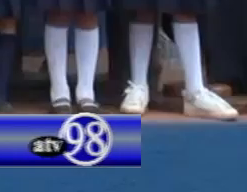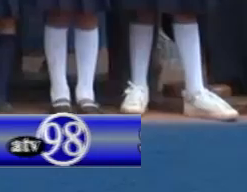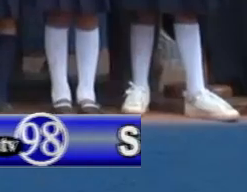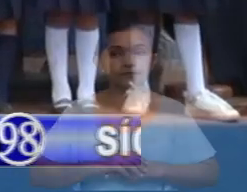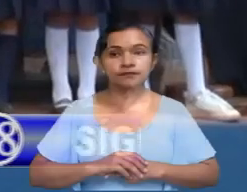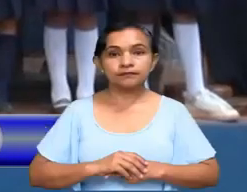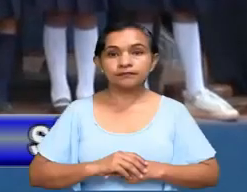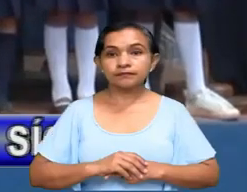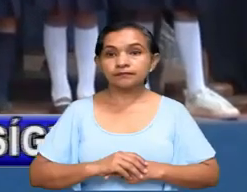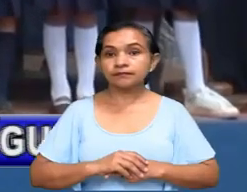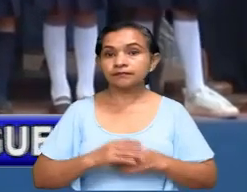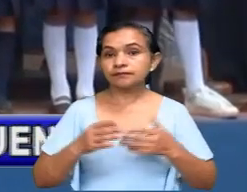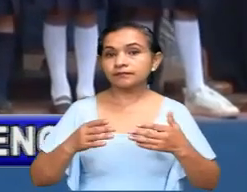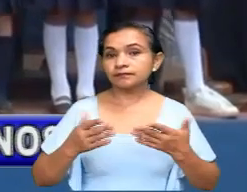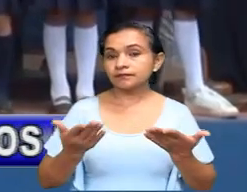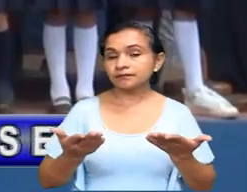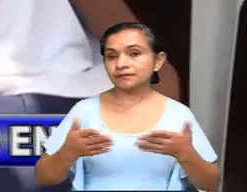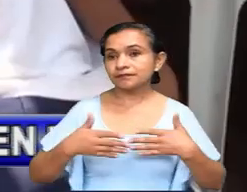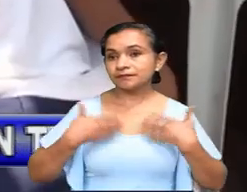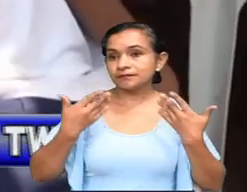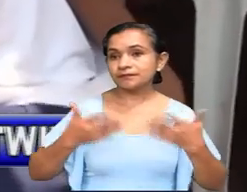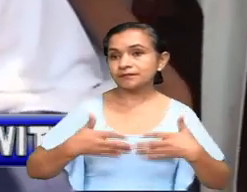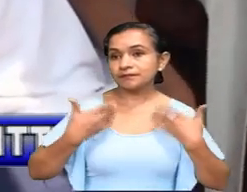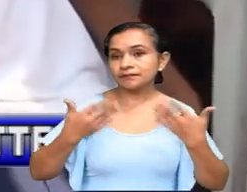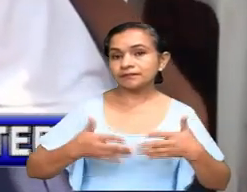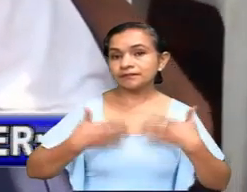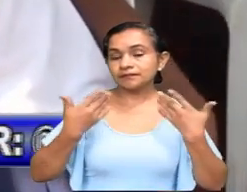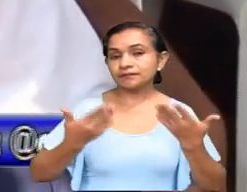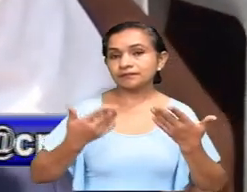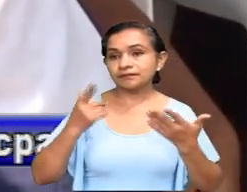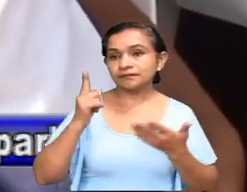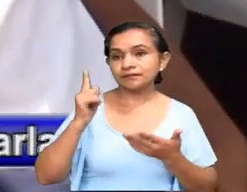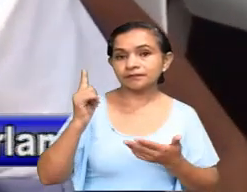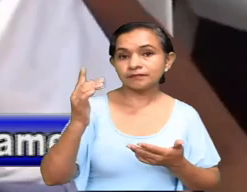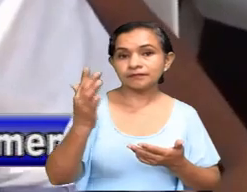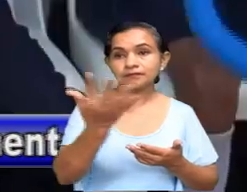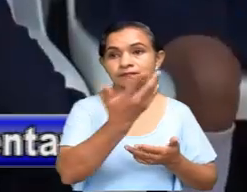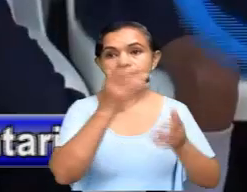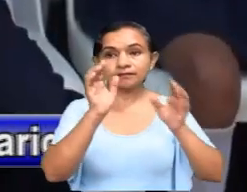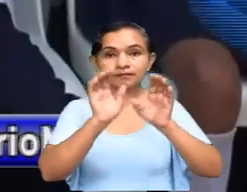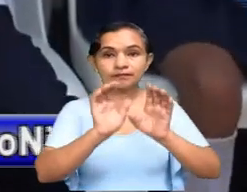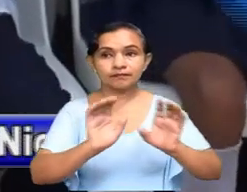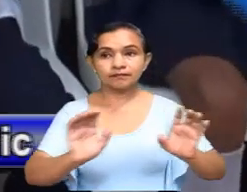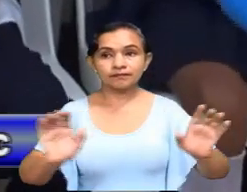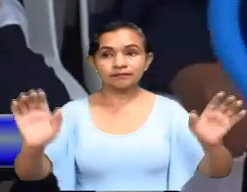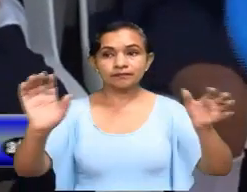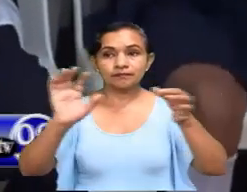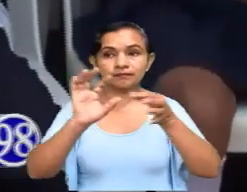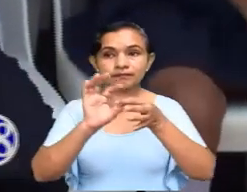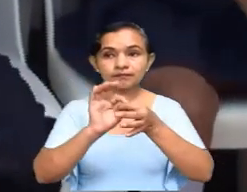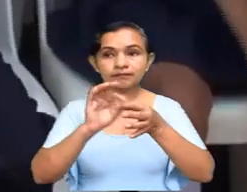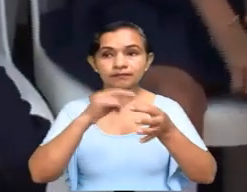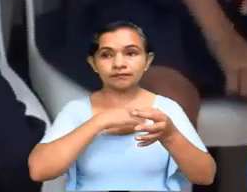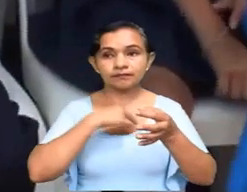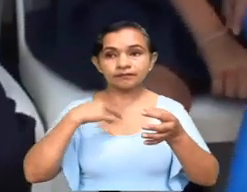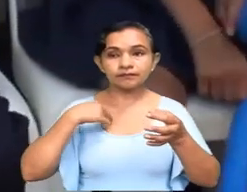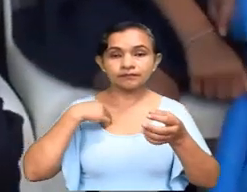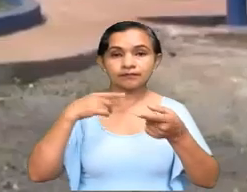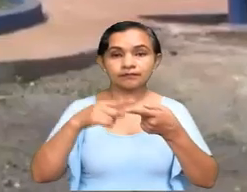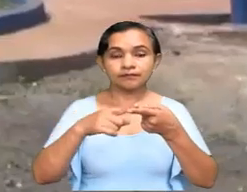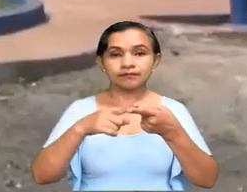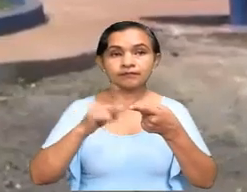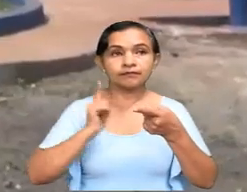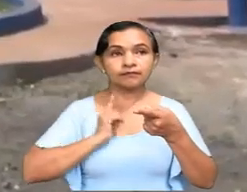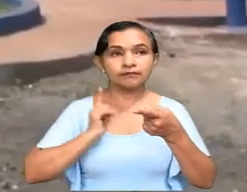Para ser felices. Alegría y felicidad reflejaban los rostros de los niños y niñas de la comunidad Barba de Tigre, que hoy cuentan con un